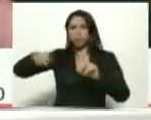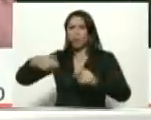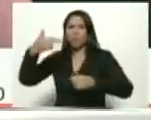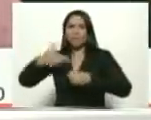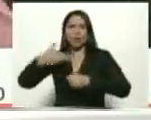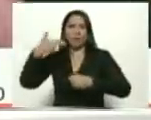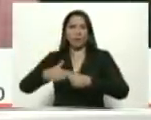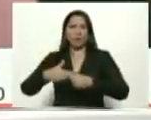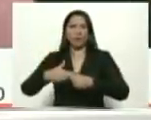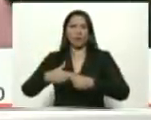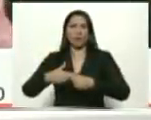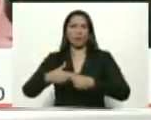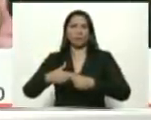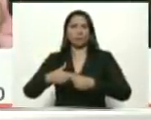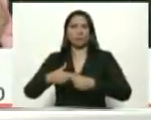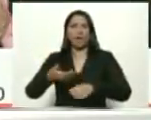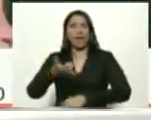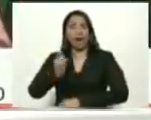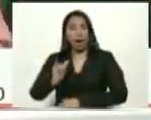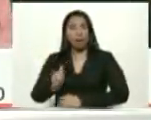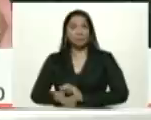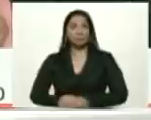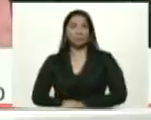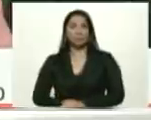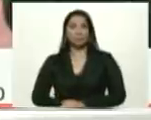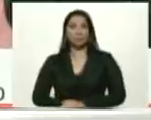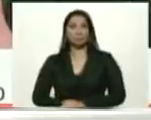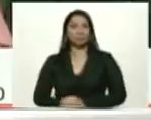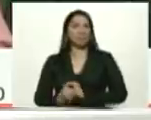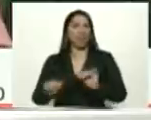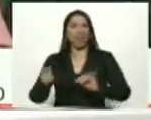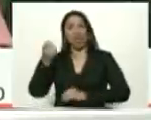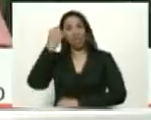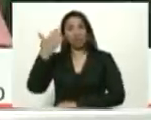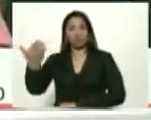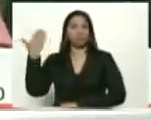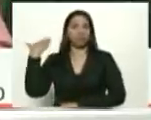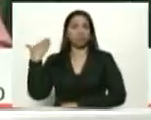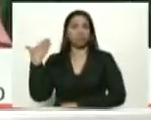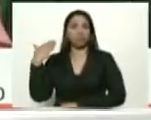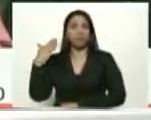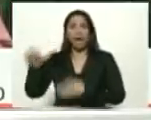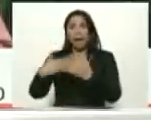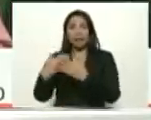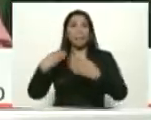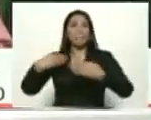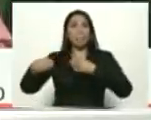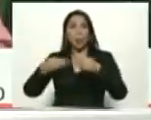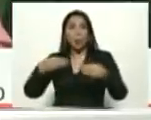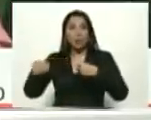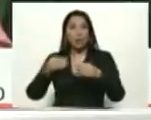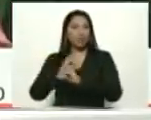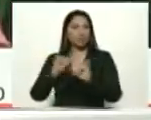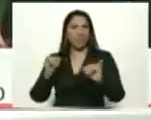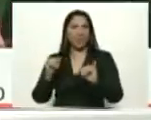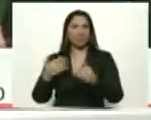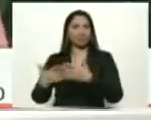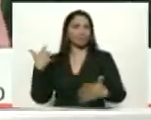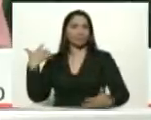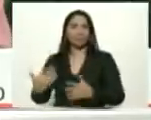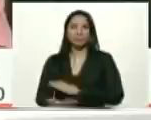petrolero está pasando de época. Hasta ese modelo está pasando, lo vengo diciendo de